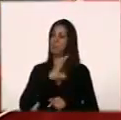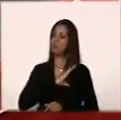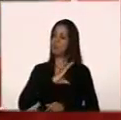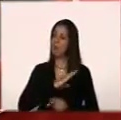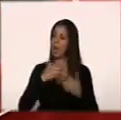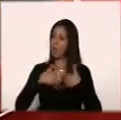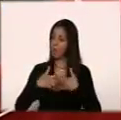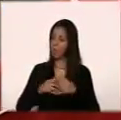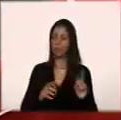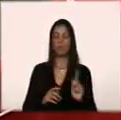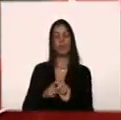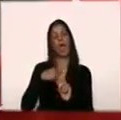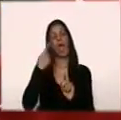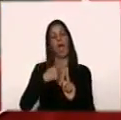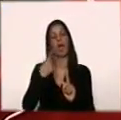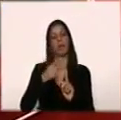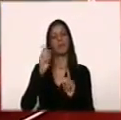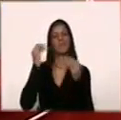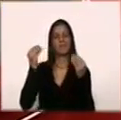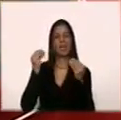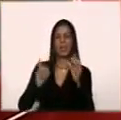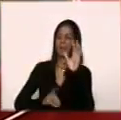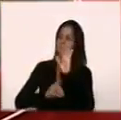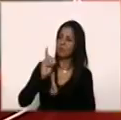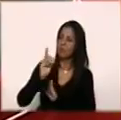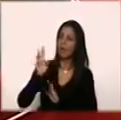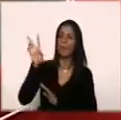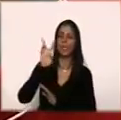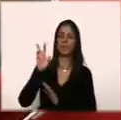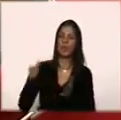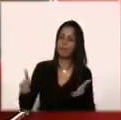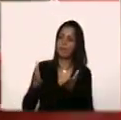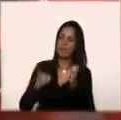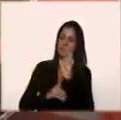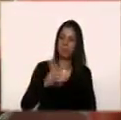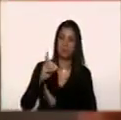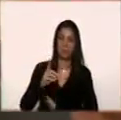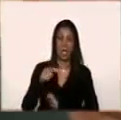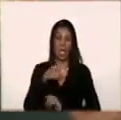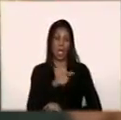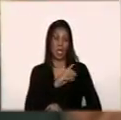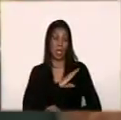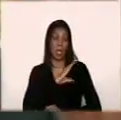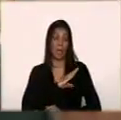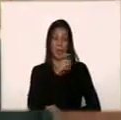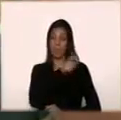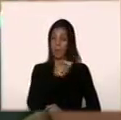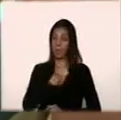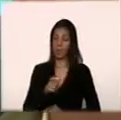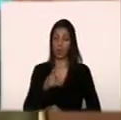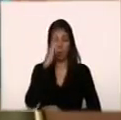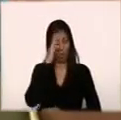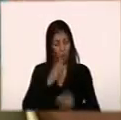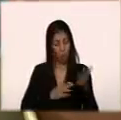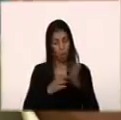empresario haciendo aportes para el desarrollo y crecimiento de nuestro país. Ese empresariado honesto no tiene nada que